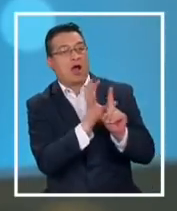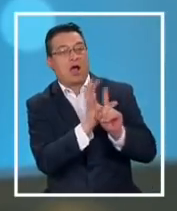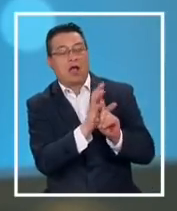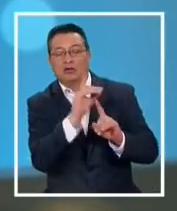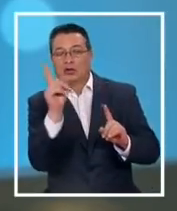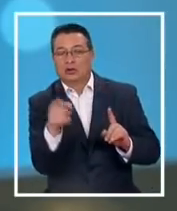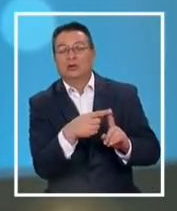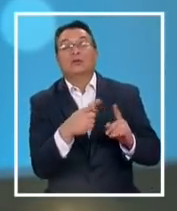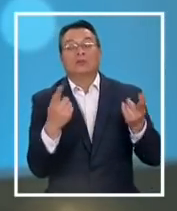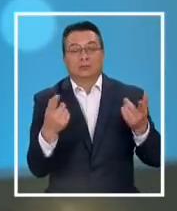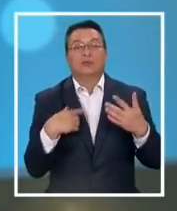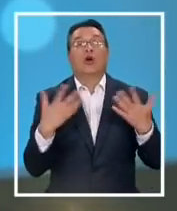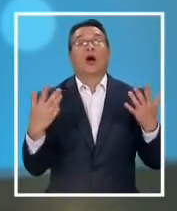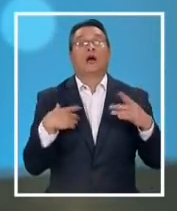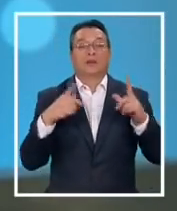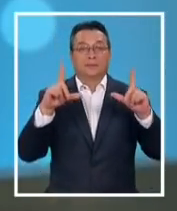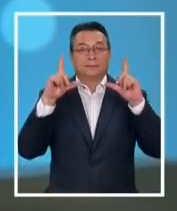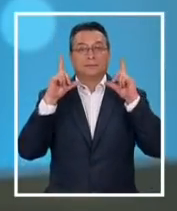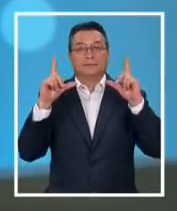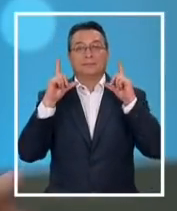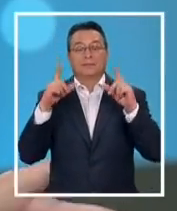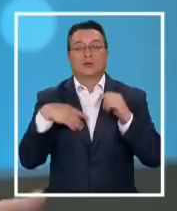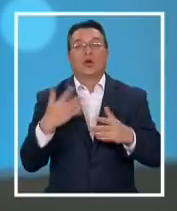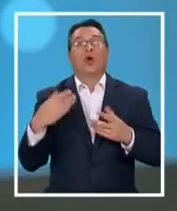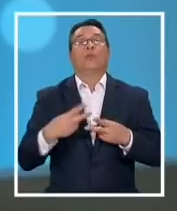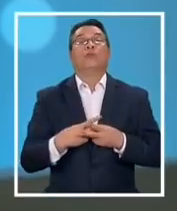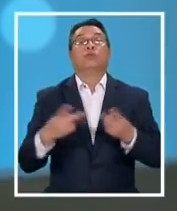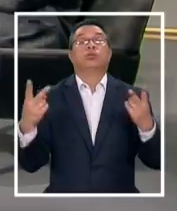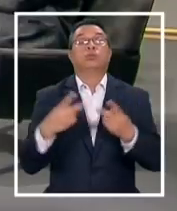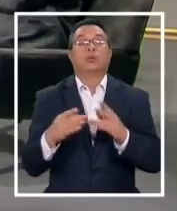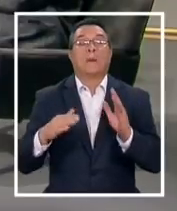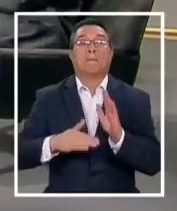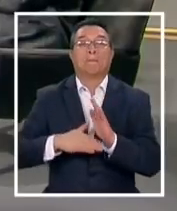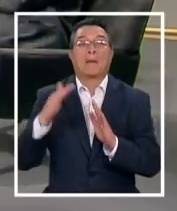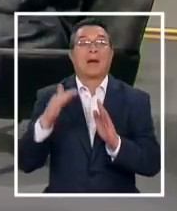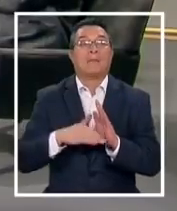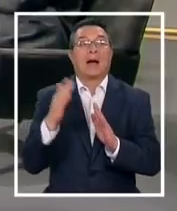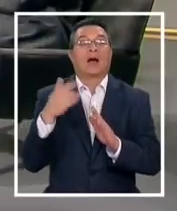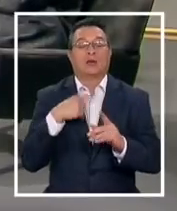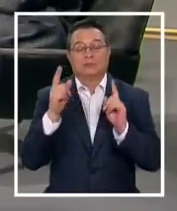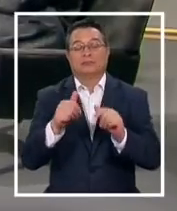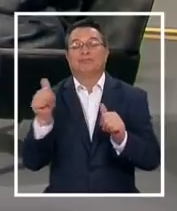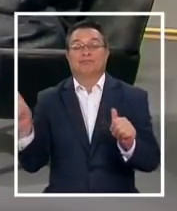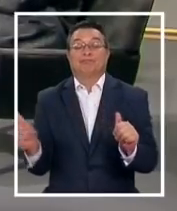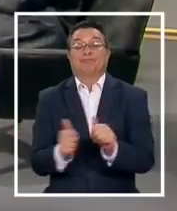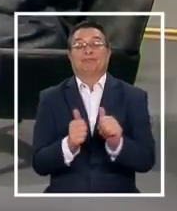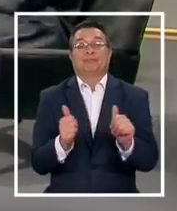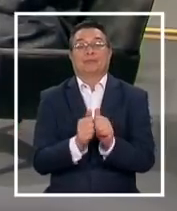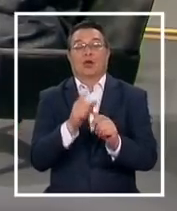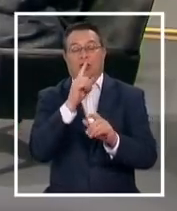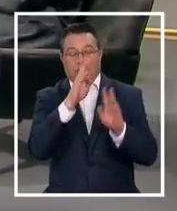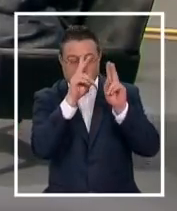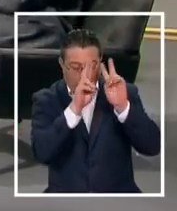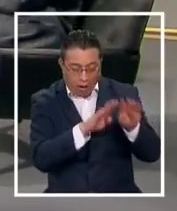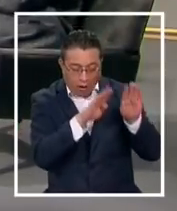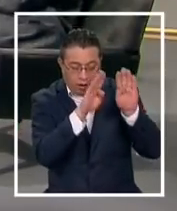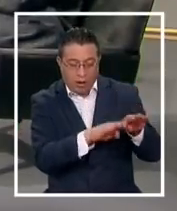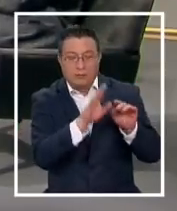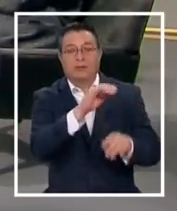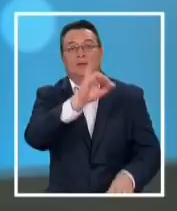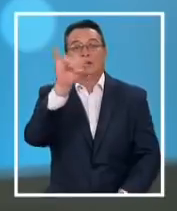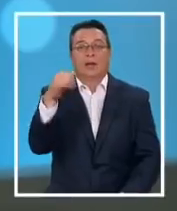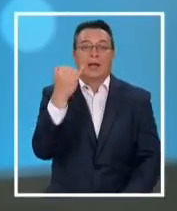tanto así consiguen un impacto que jamás tendrían si es que no se ponen a la cola de la